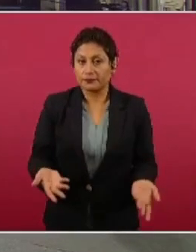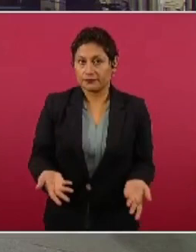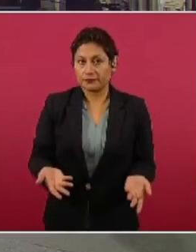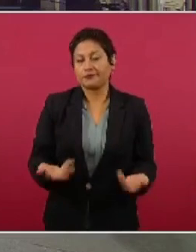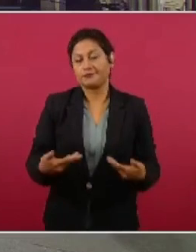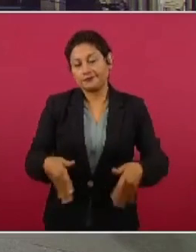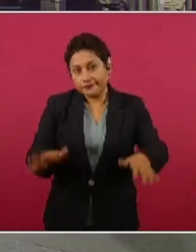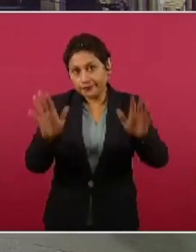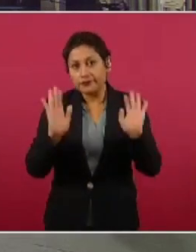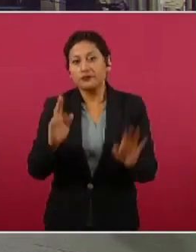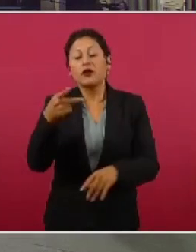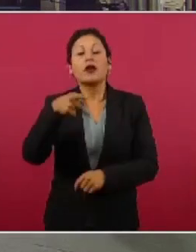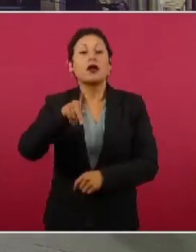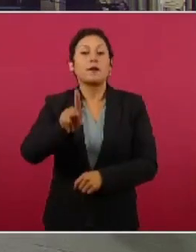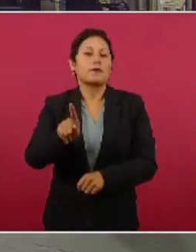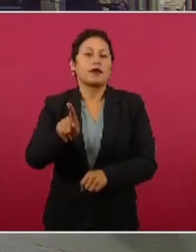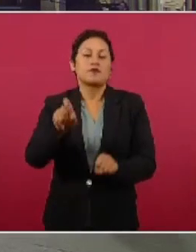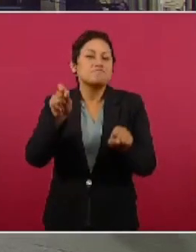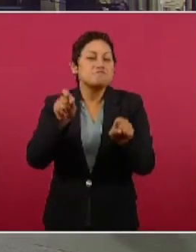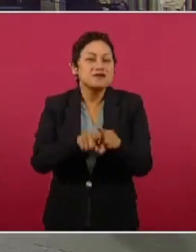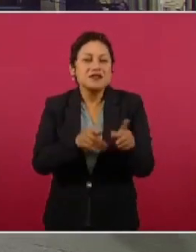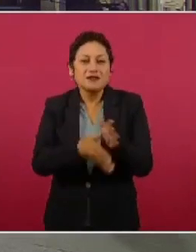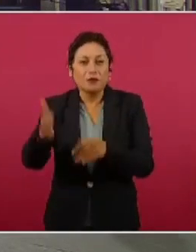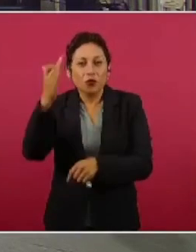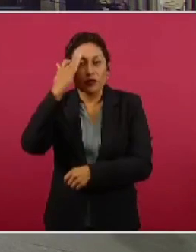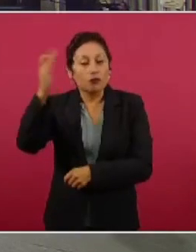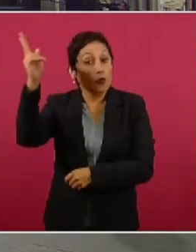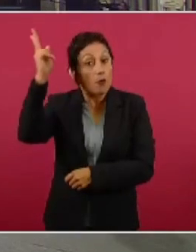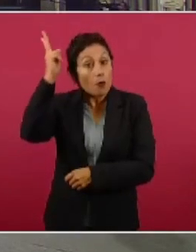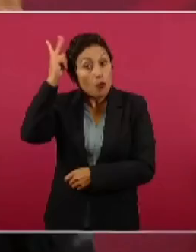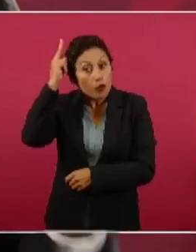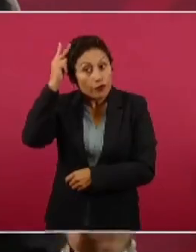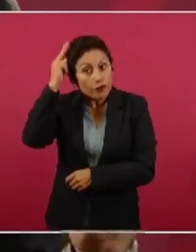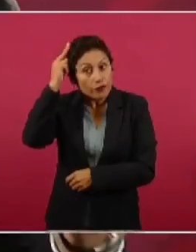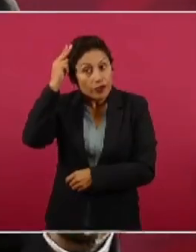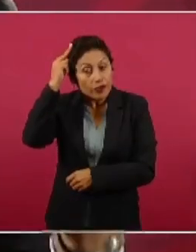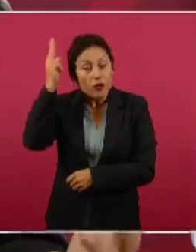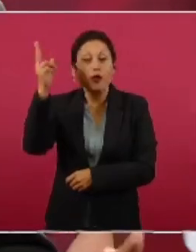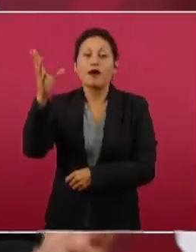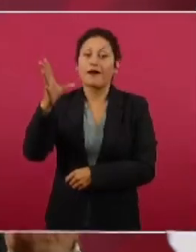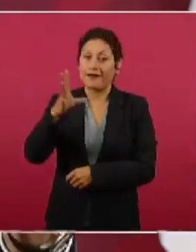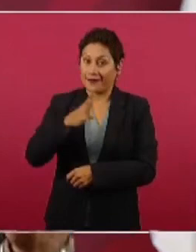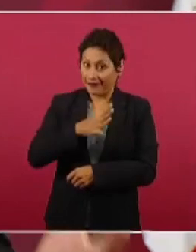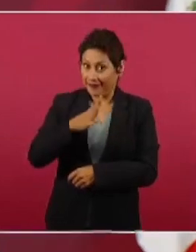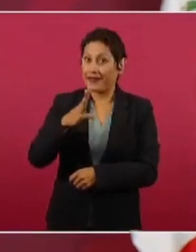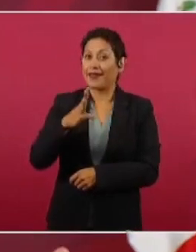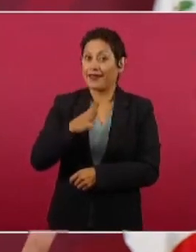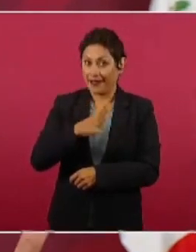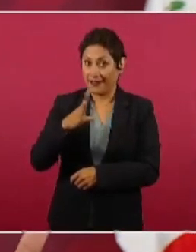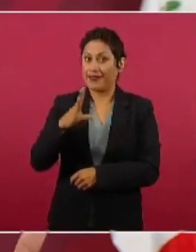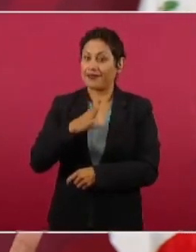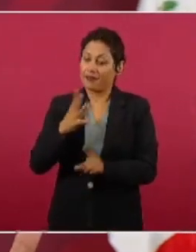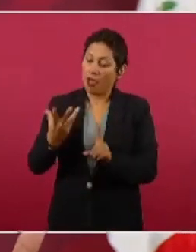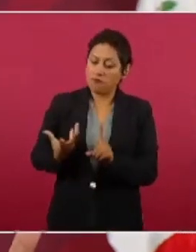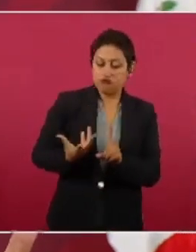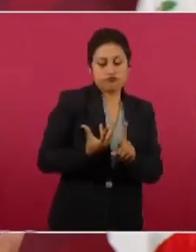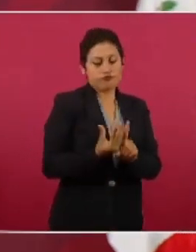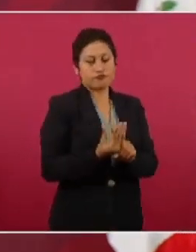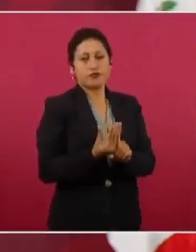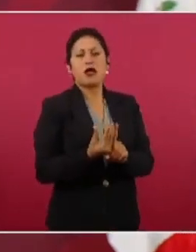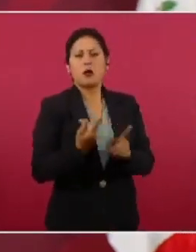Porfirio tenía a intelectuales alcahuetes,